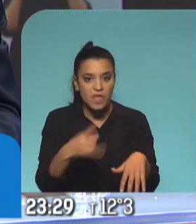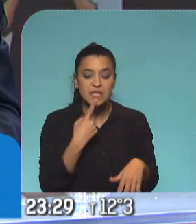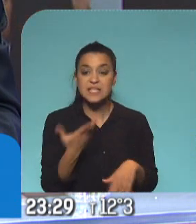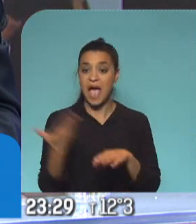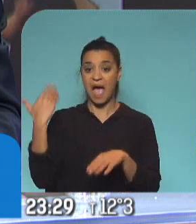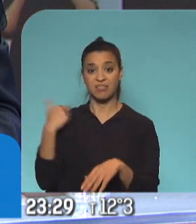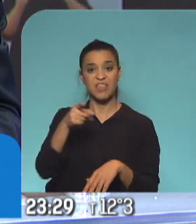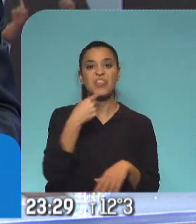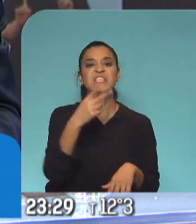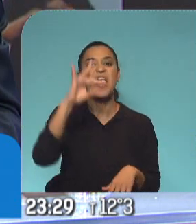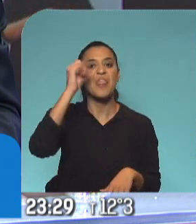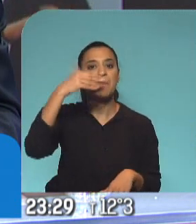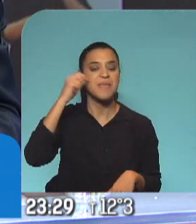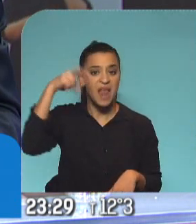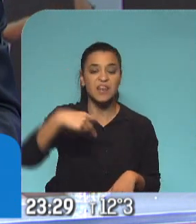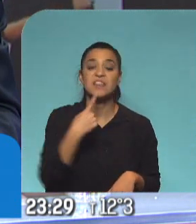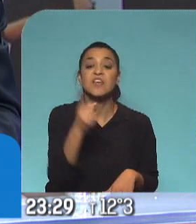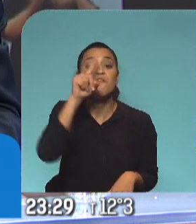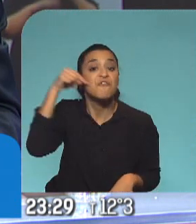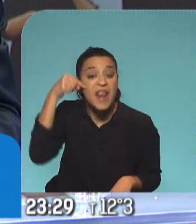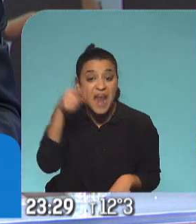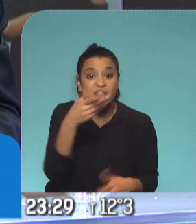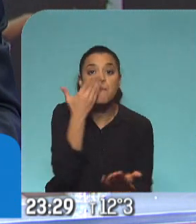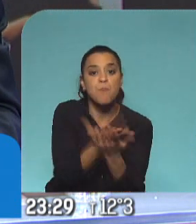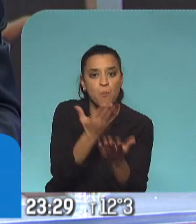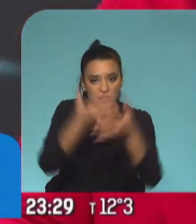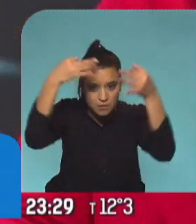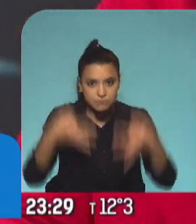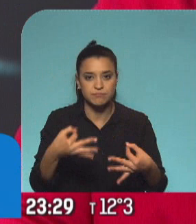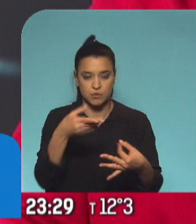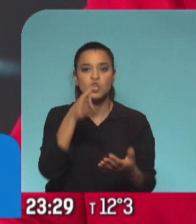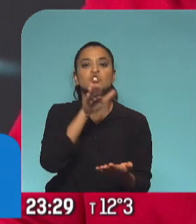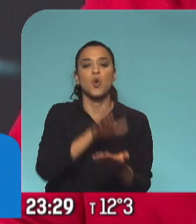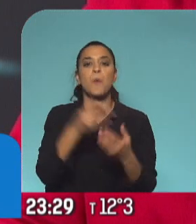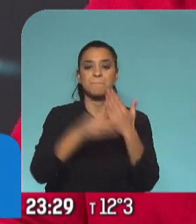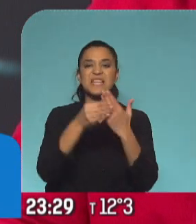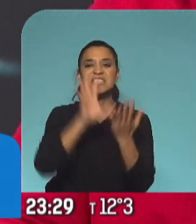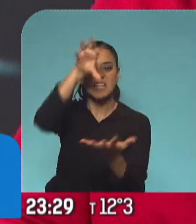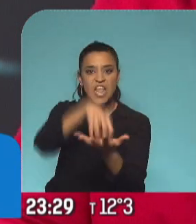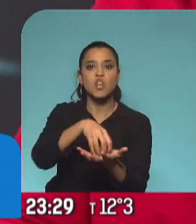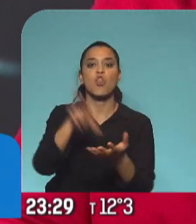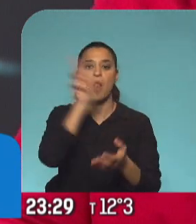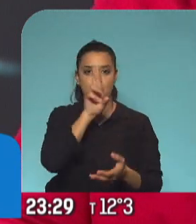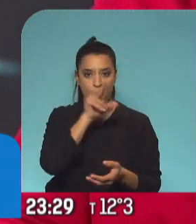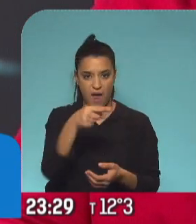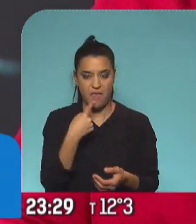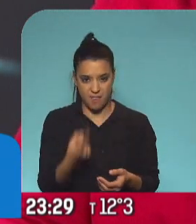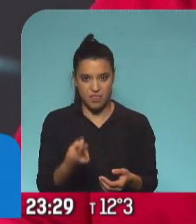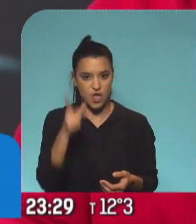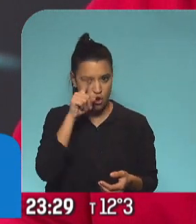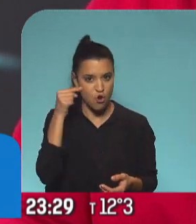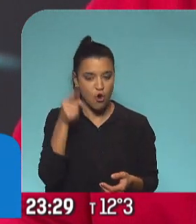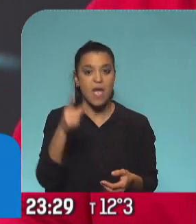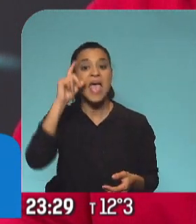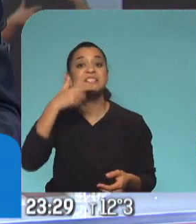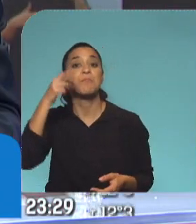decía Damián, Fernández hizo una propuesta concreta concretamente hasta de un ministerio, de ahí le retrucó...